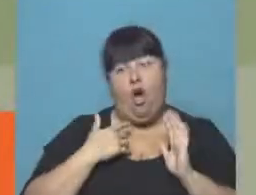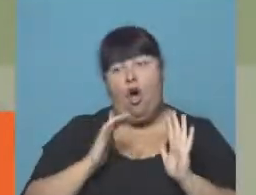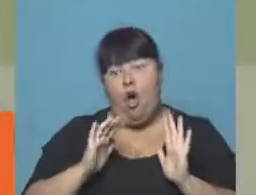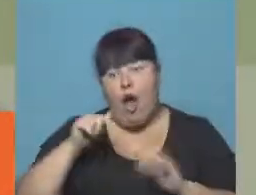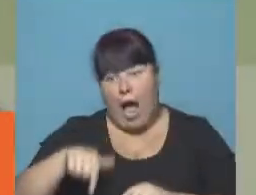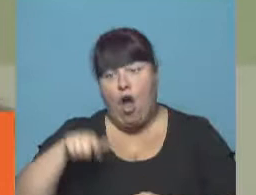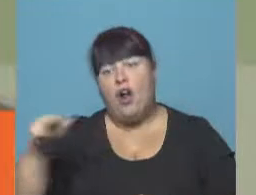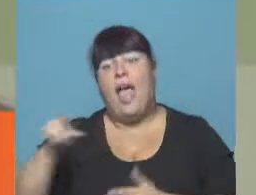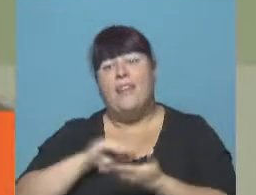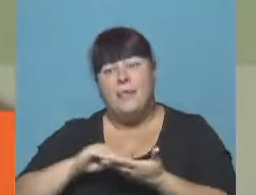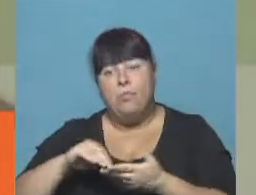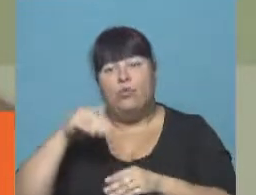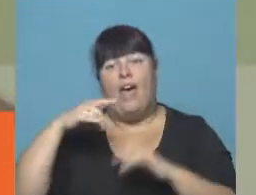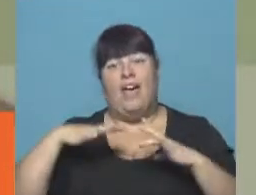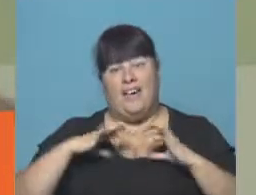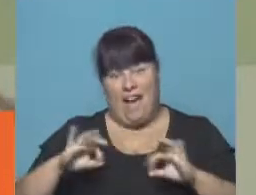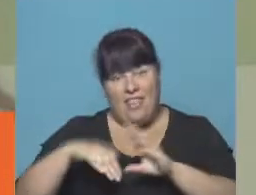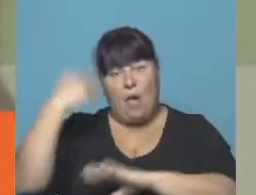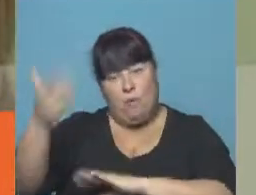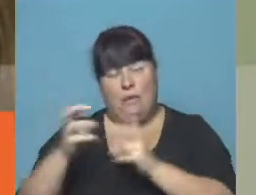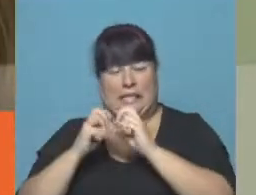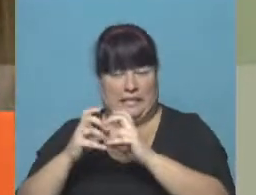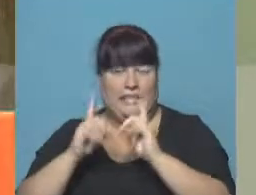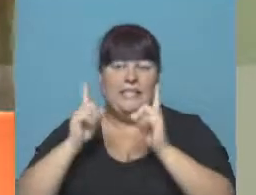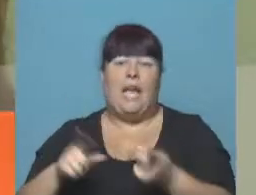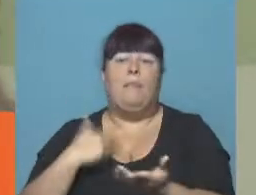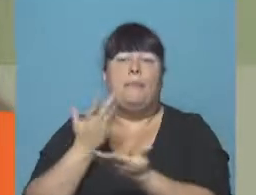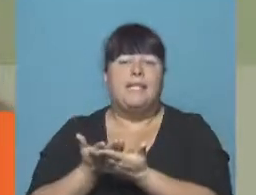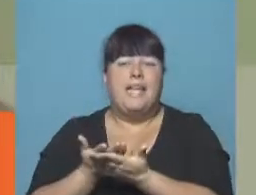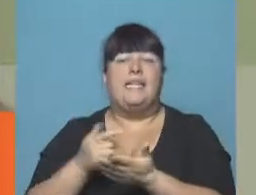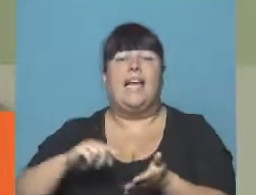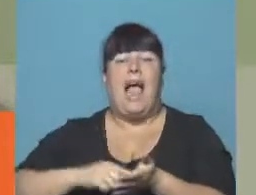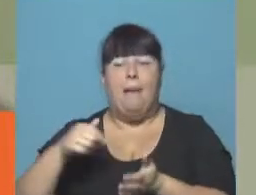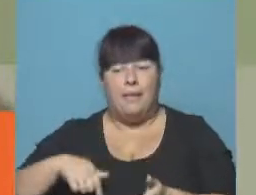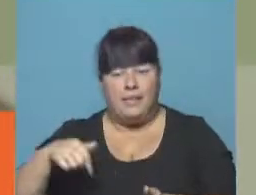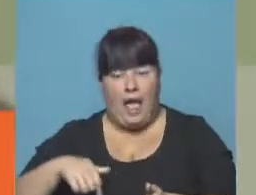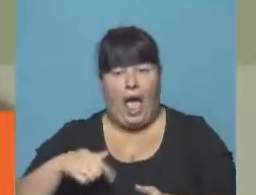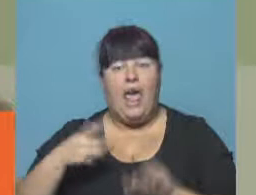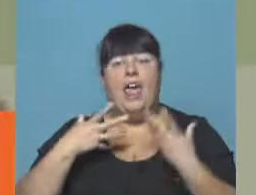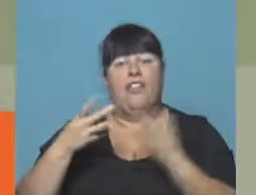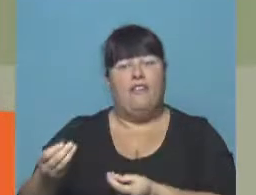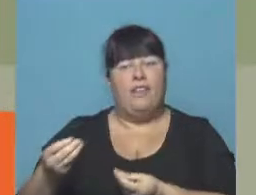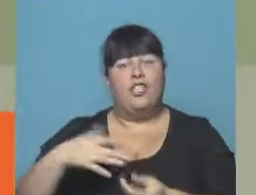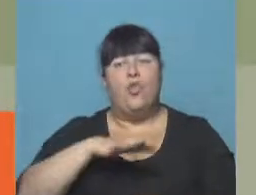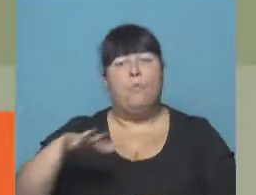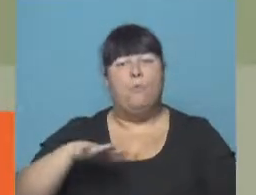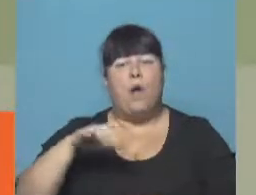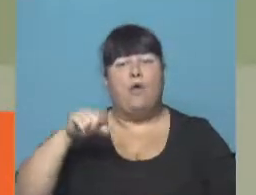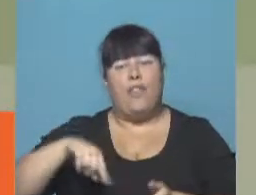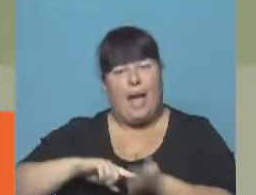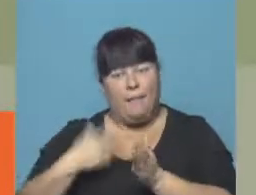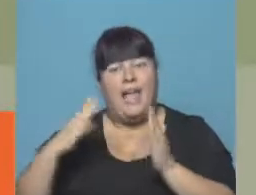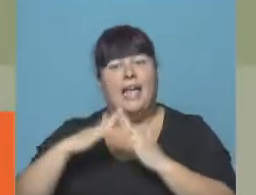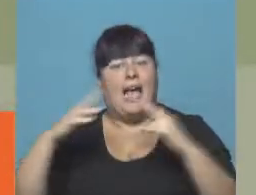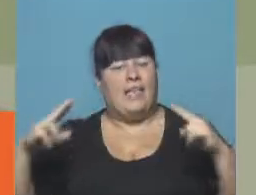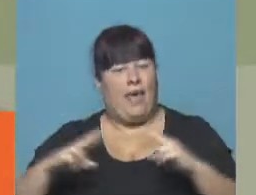ahora diputados después de la feria la trate, y también fue presentada en la Ciudad de Buenos Aires por la Defensoría del Pueblo de Cava y la Casa